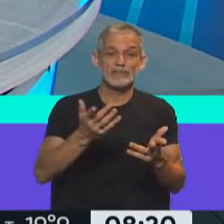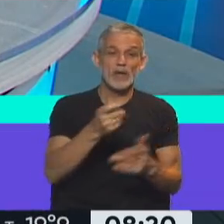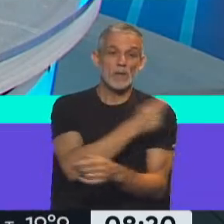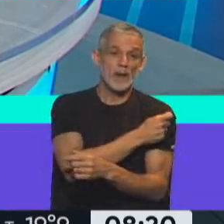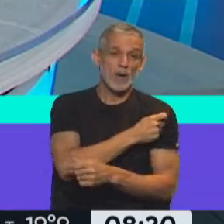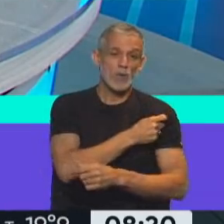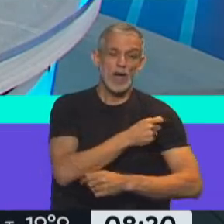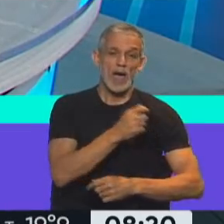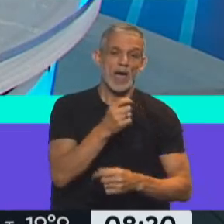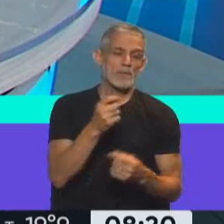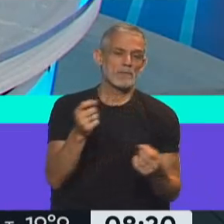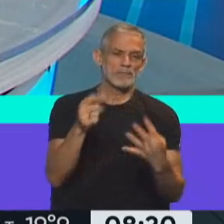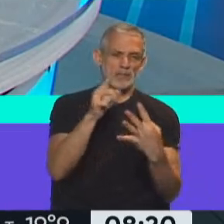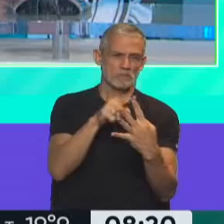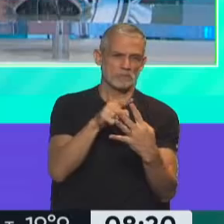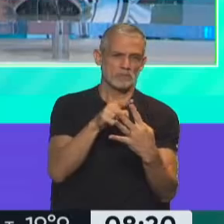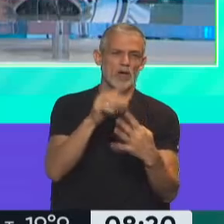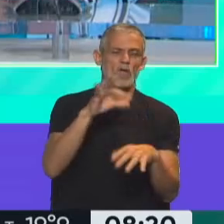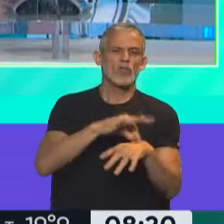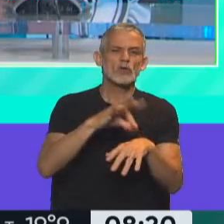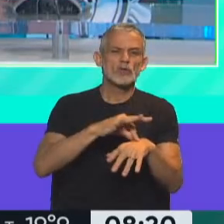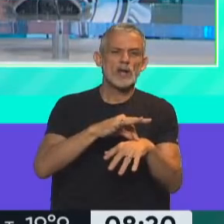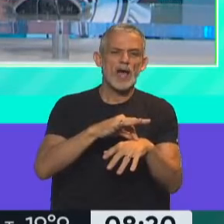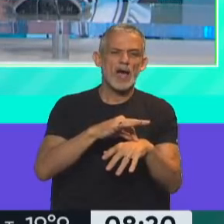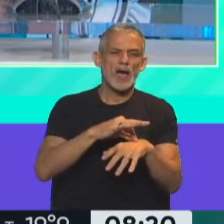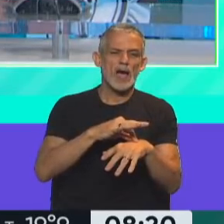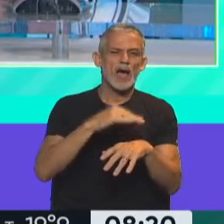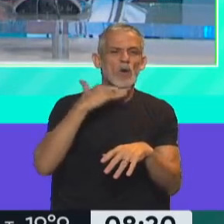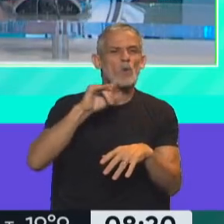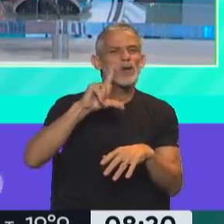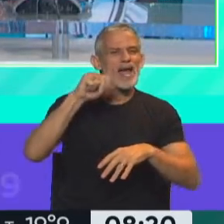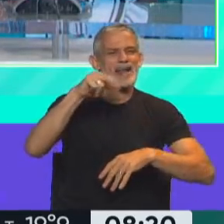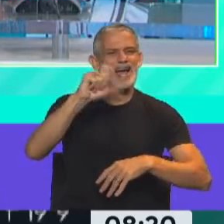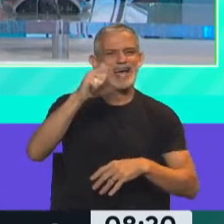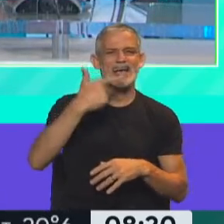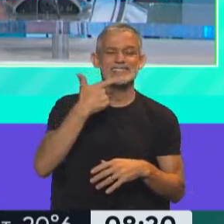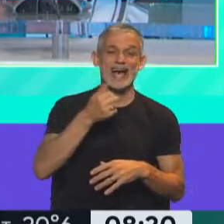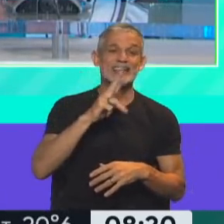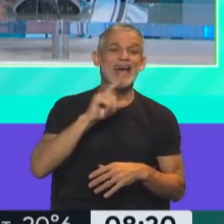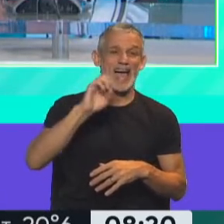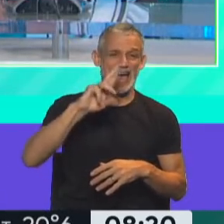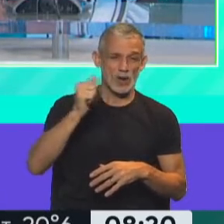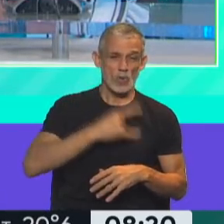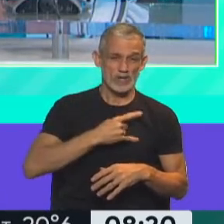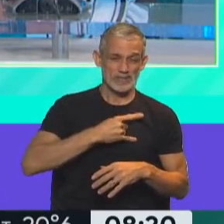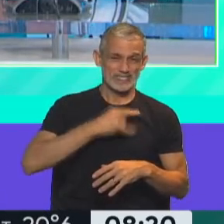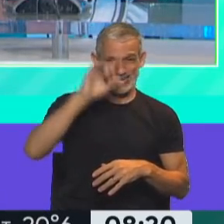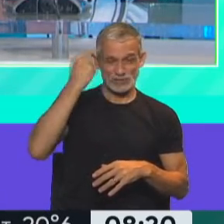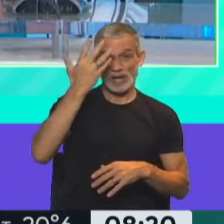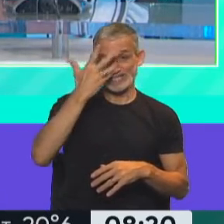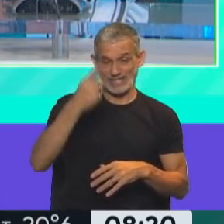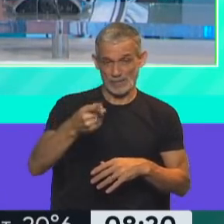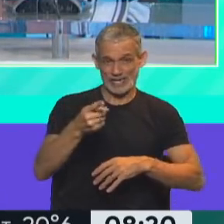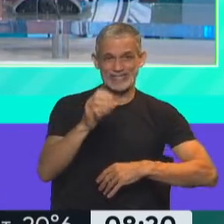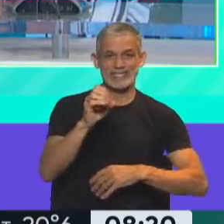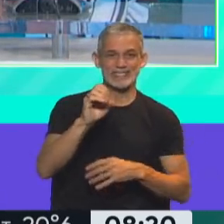vacuna de la doctora Juliana Casataro, que es una investigadora de CONICET en la Universidad Nacional de San Martín, que se